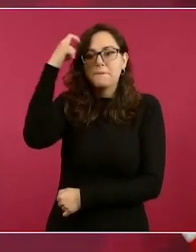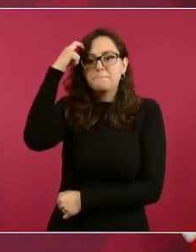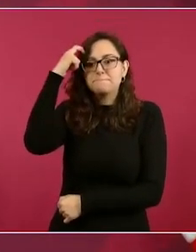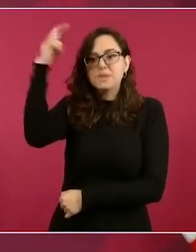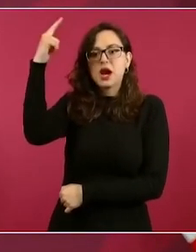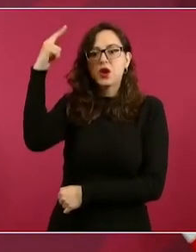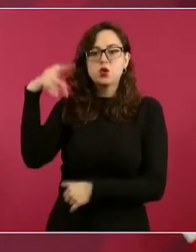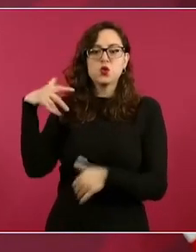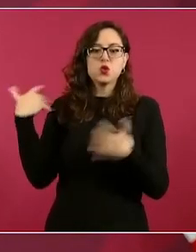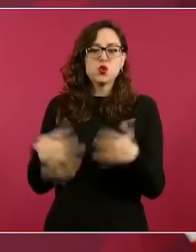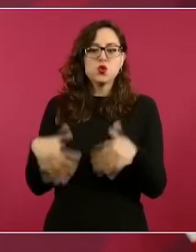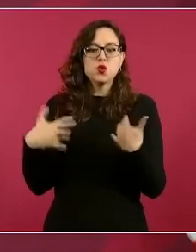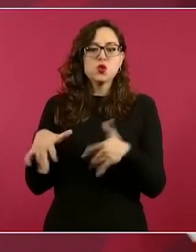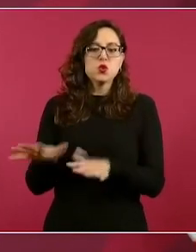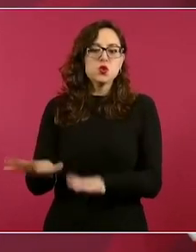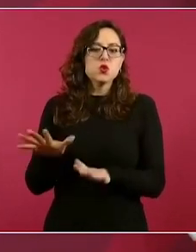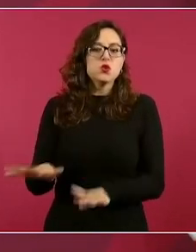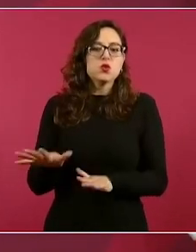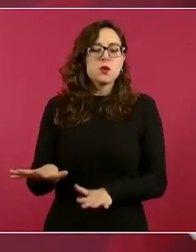excepcional,